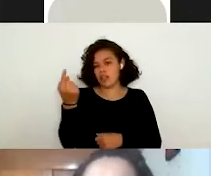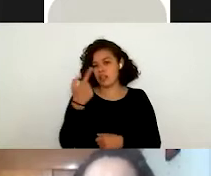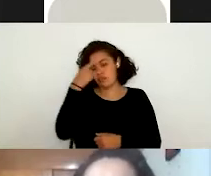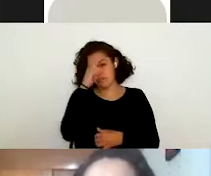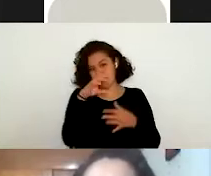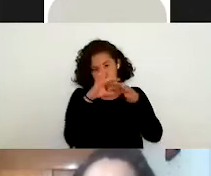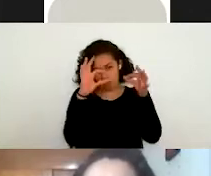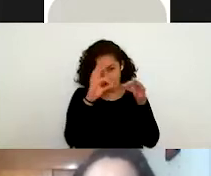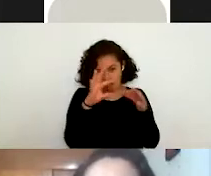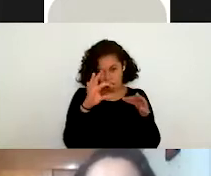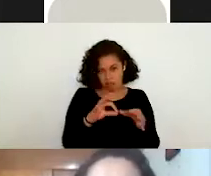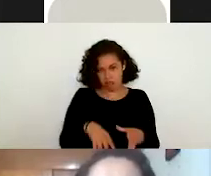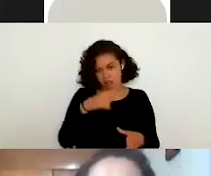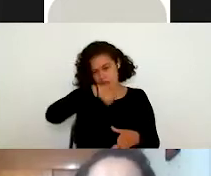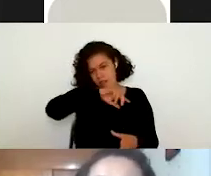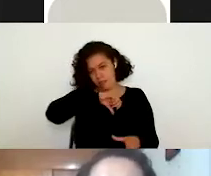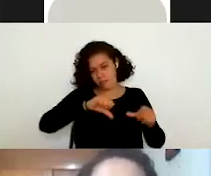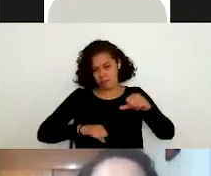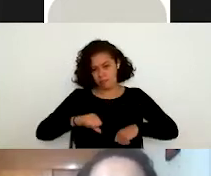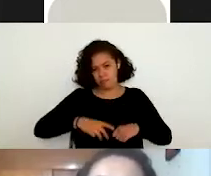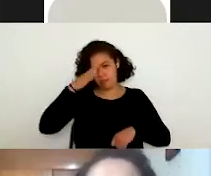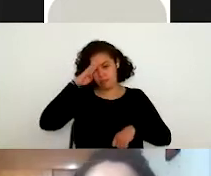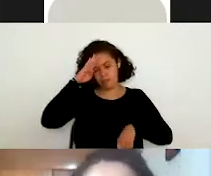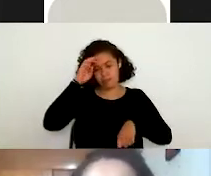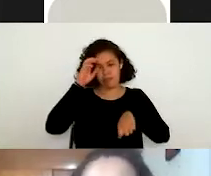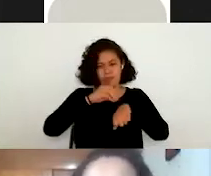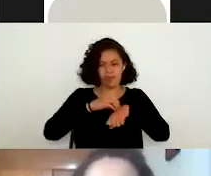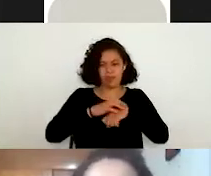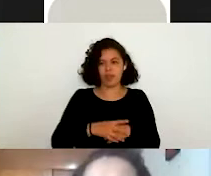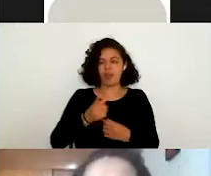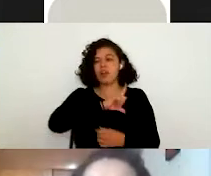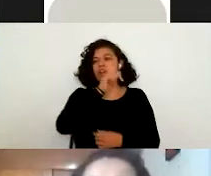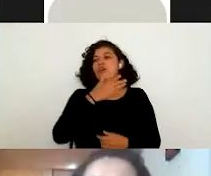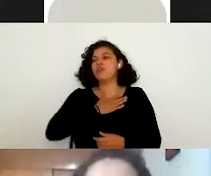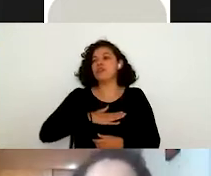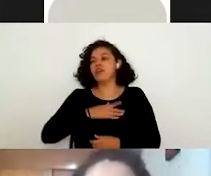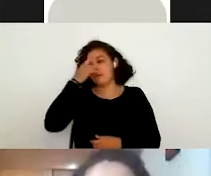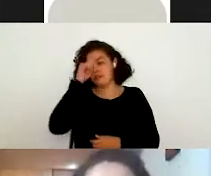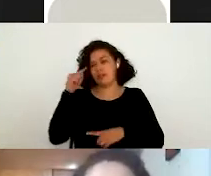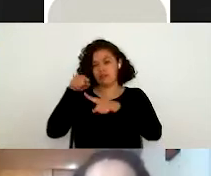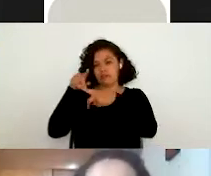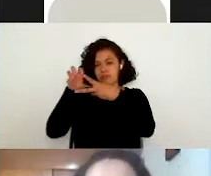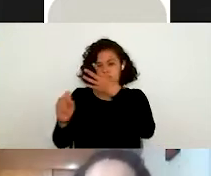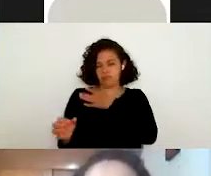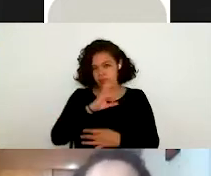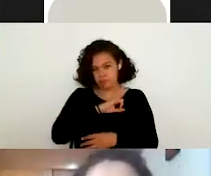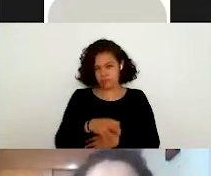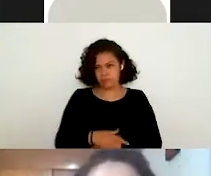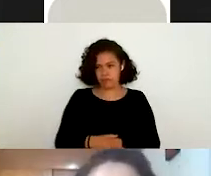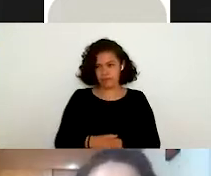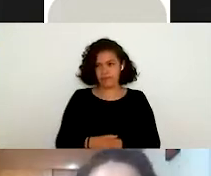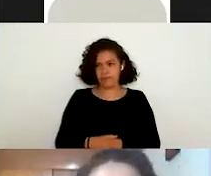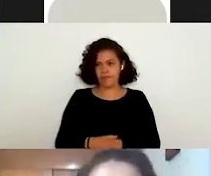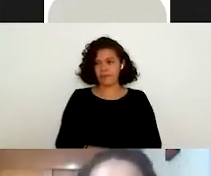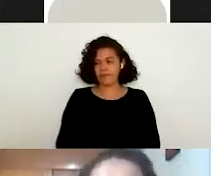cuenta en nuestras actividades y justificar que es necesario para el logro de los objetivos, ¿no? Que si yo estoy pidiendo